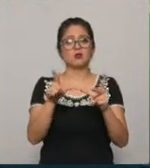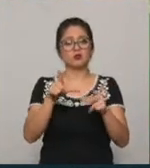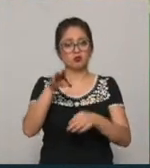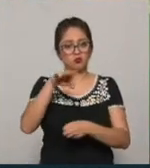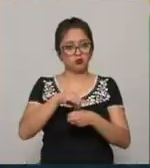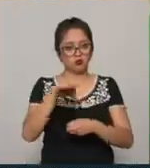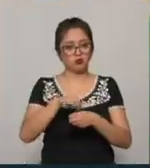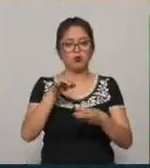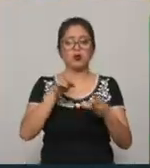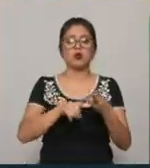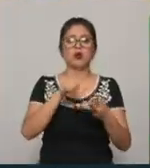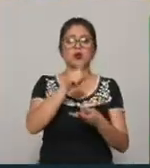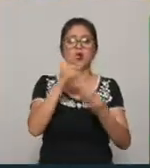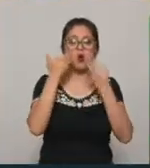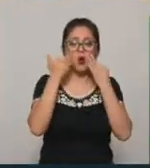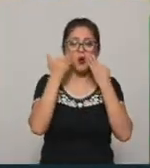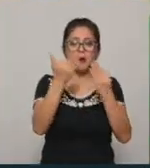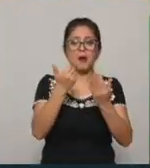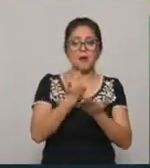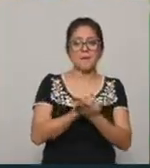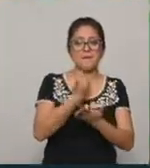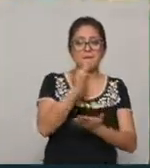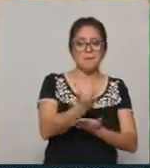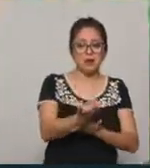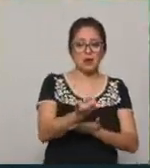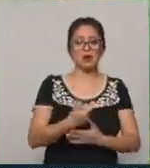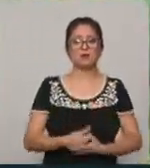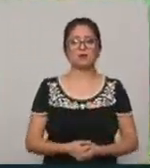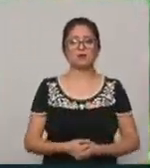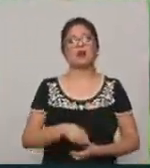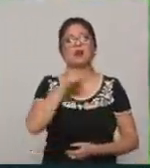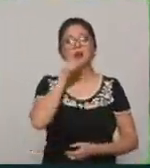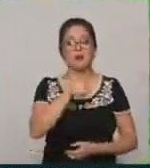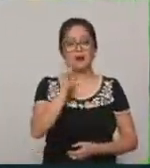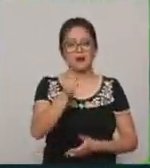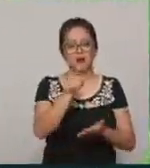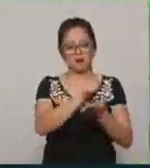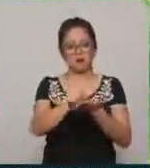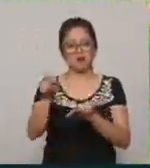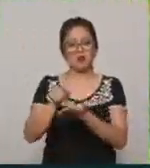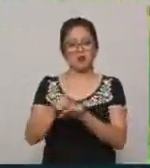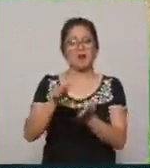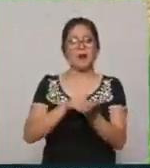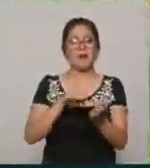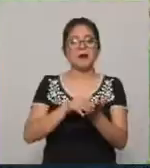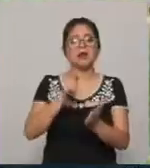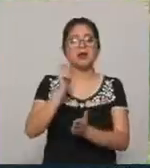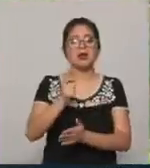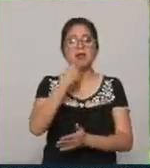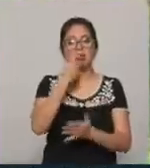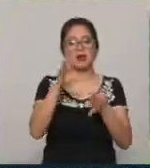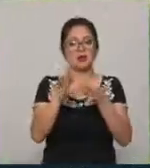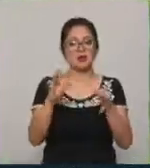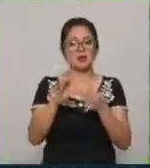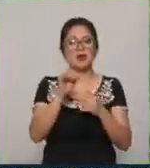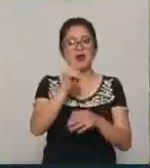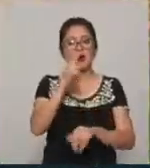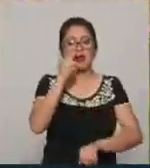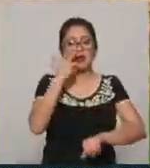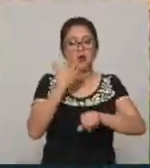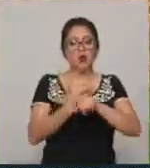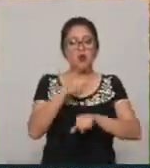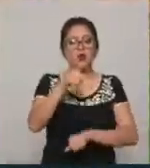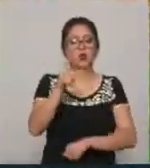algún comprobante de pago, y tienen que llenar un formato. El formato que dice las responsabilidades que conlleva la